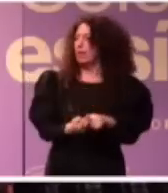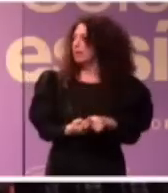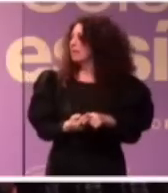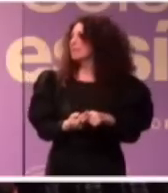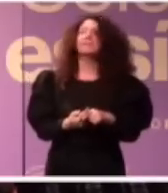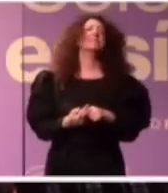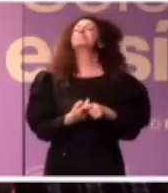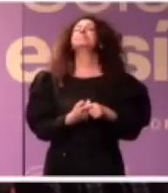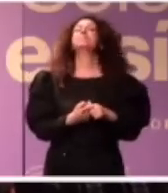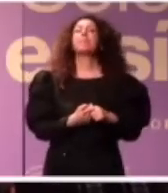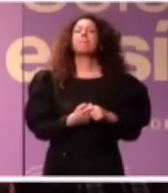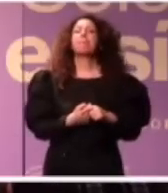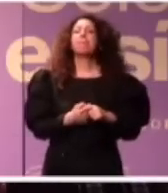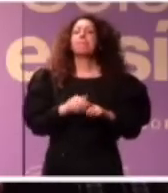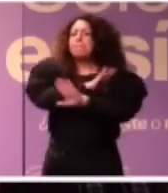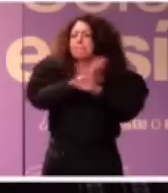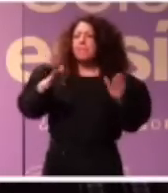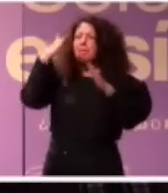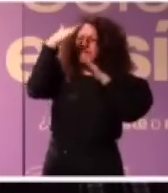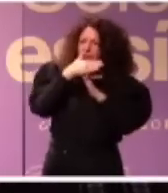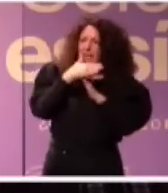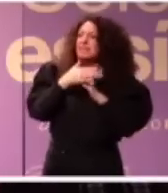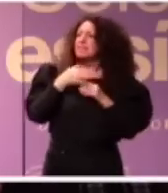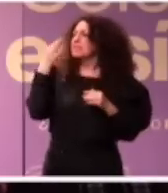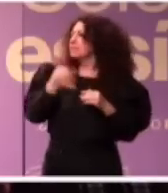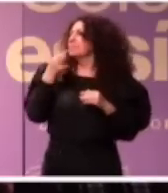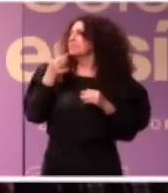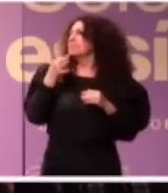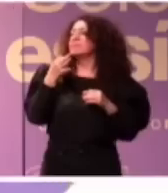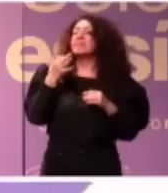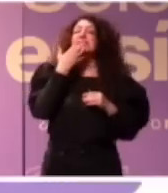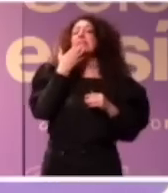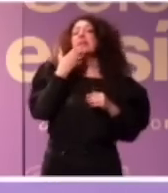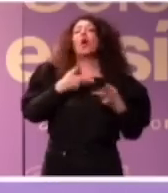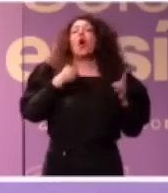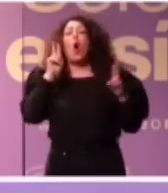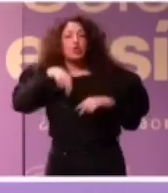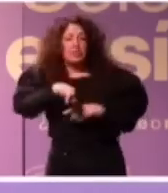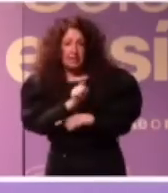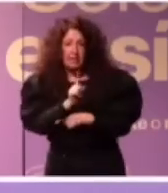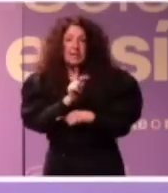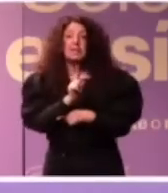consentimiento. Basta la ausencia de consentimiento. Sino también,